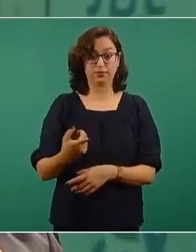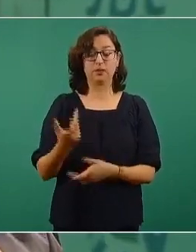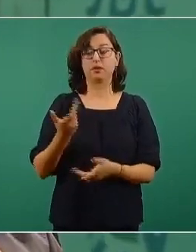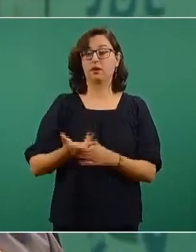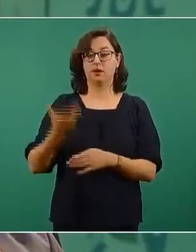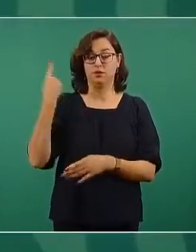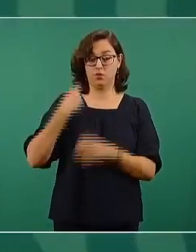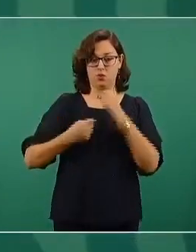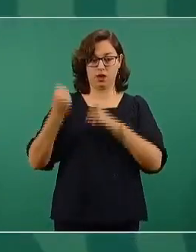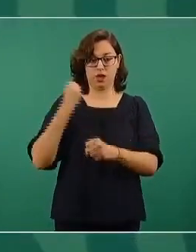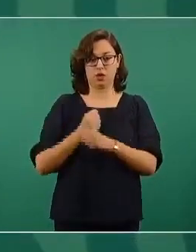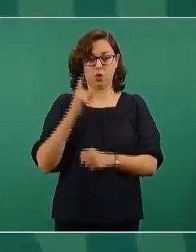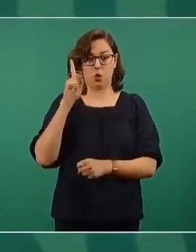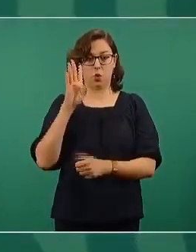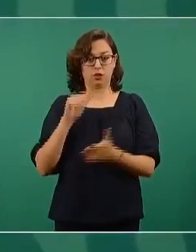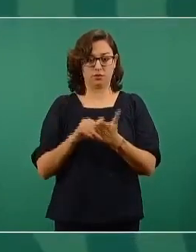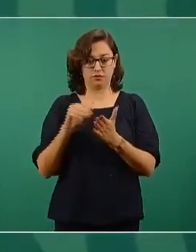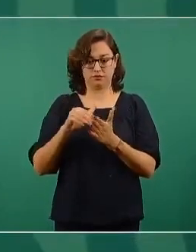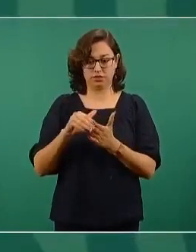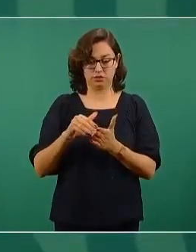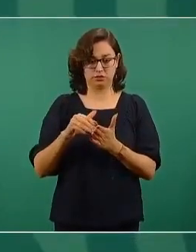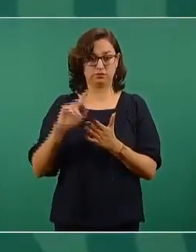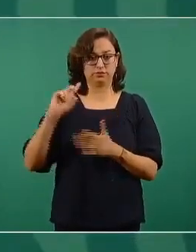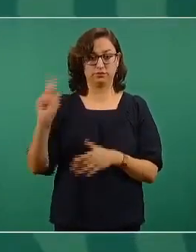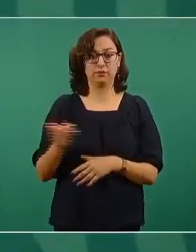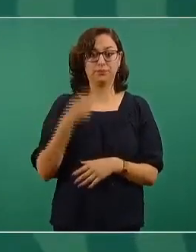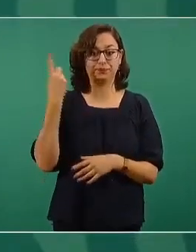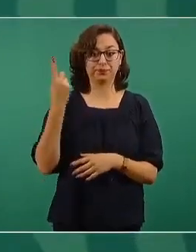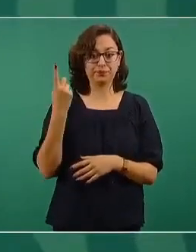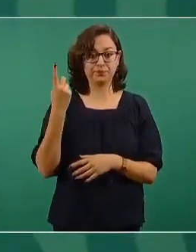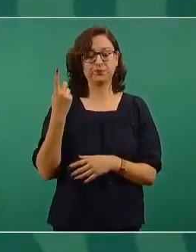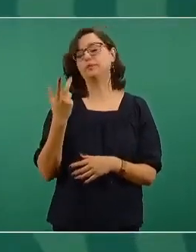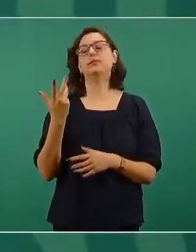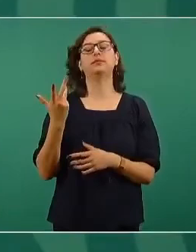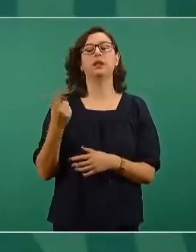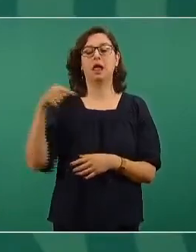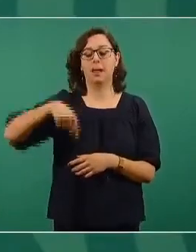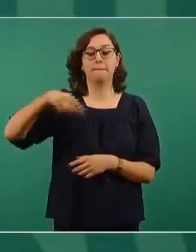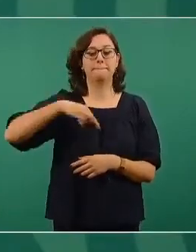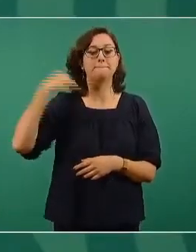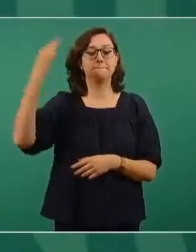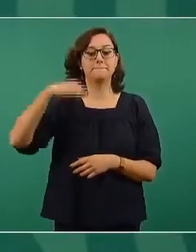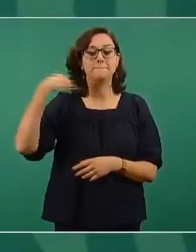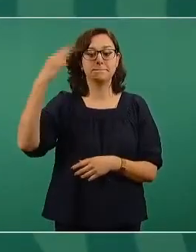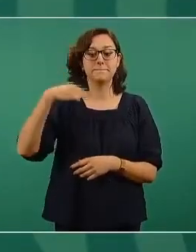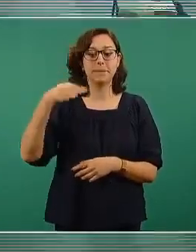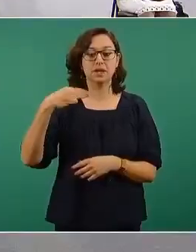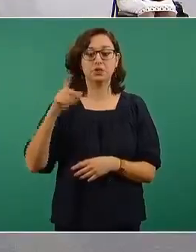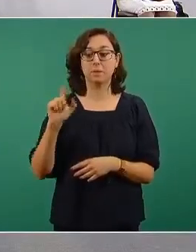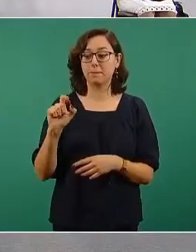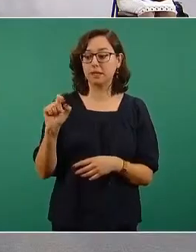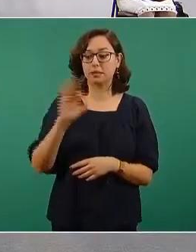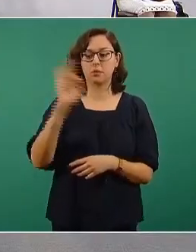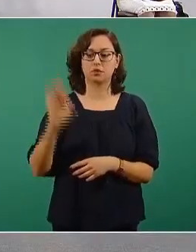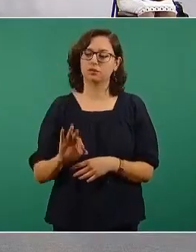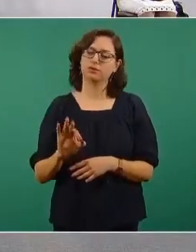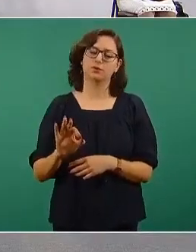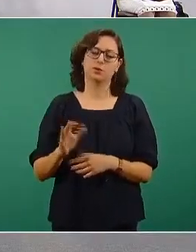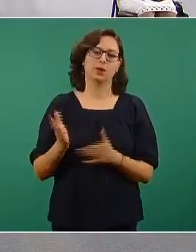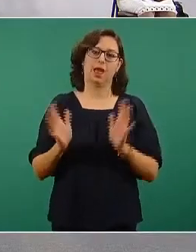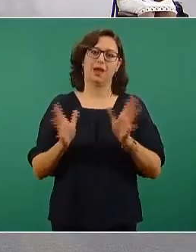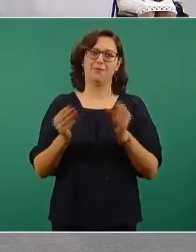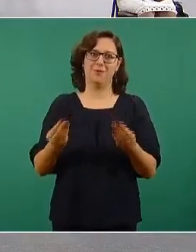de 4,000, vuelve a ser mayor, pero ya no puede ser 20% más, ¿no? Entonces sería